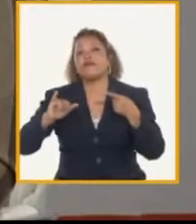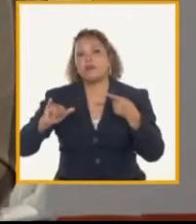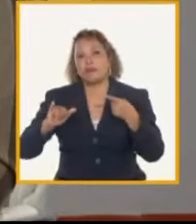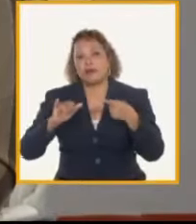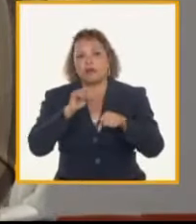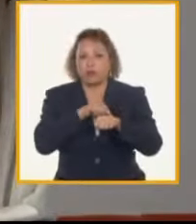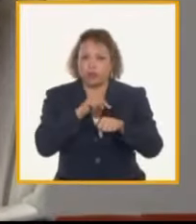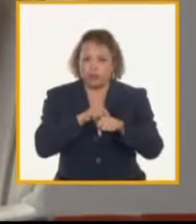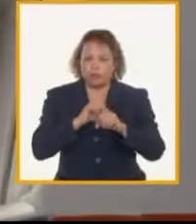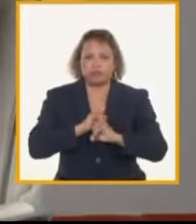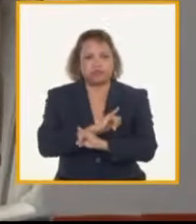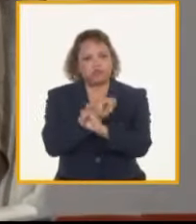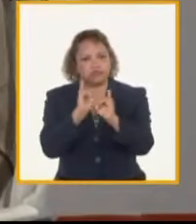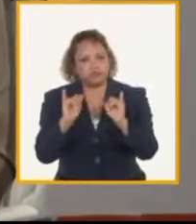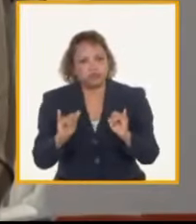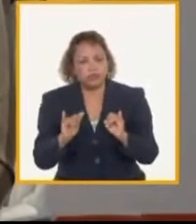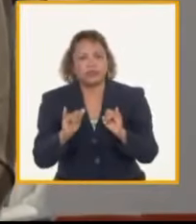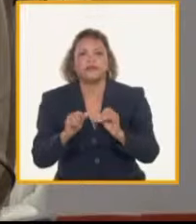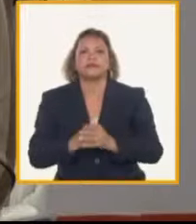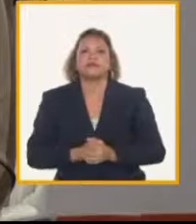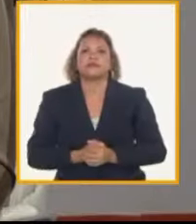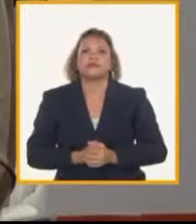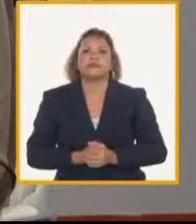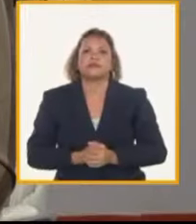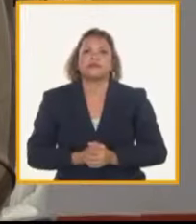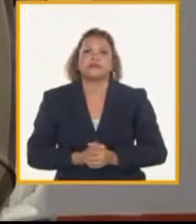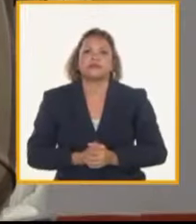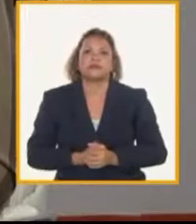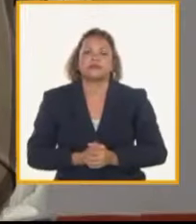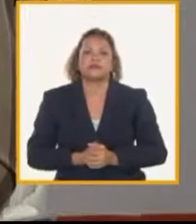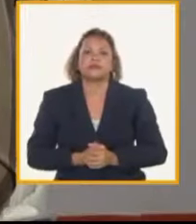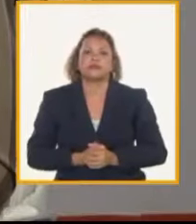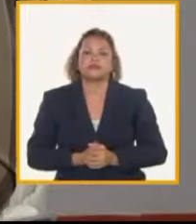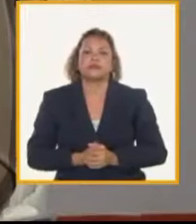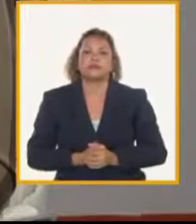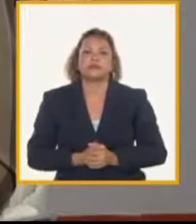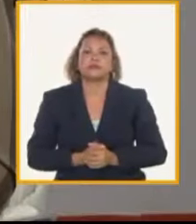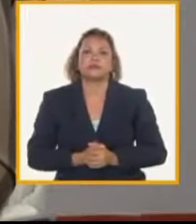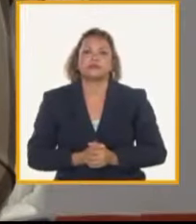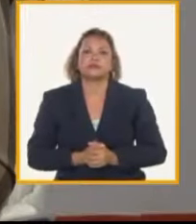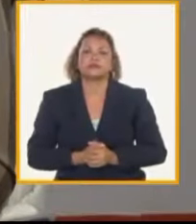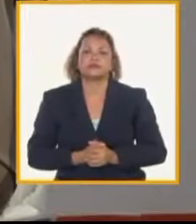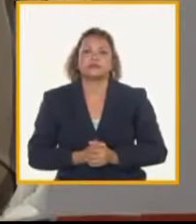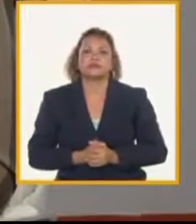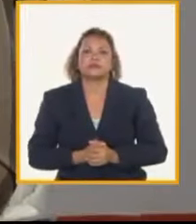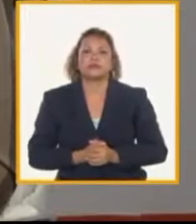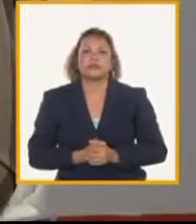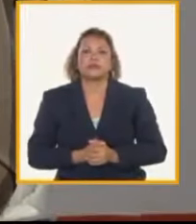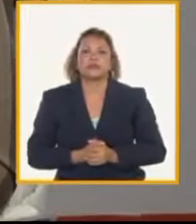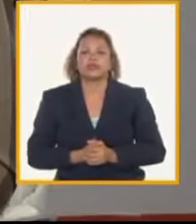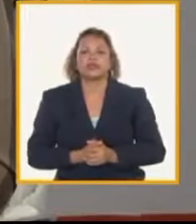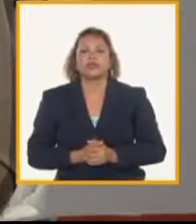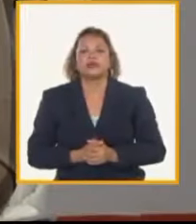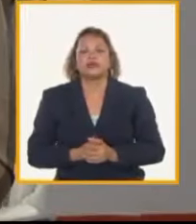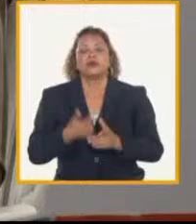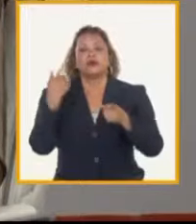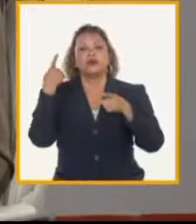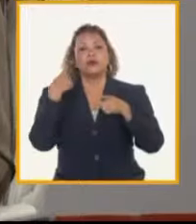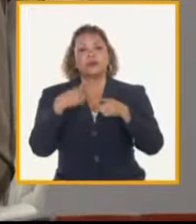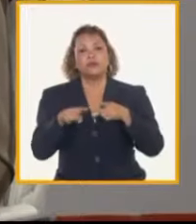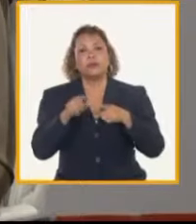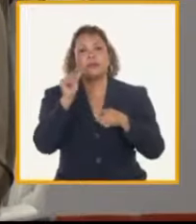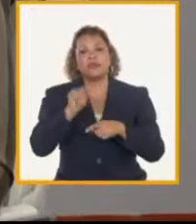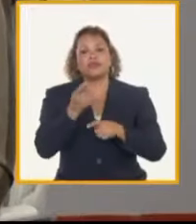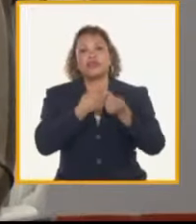antelación y, por supuesto, ponerlo en ejecución. En el caso de los gestores de pasajes, ayer conversábamos en esta misma mesa